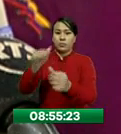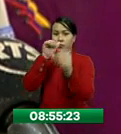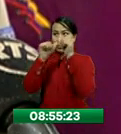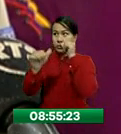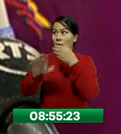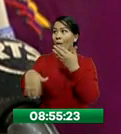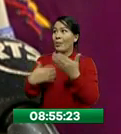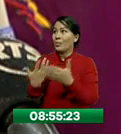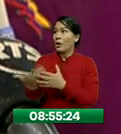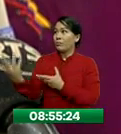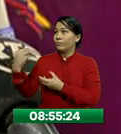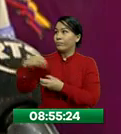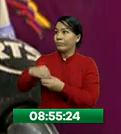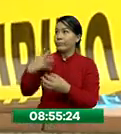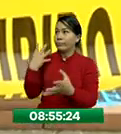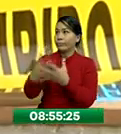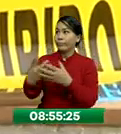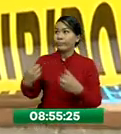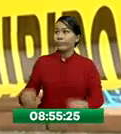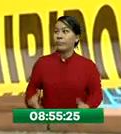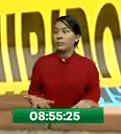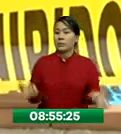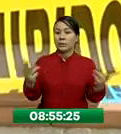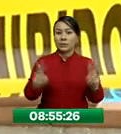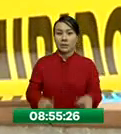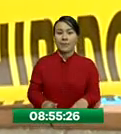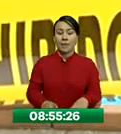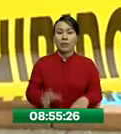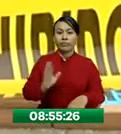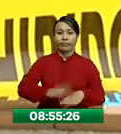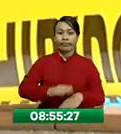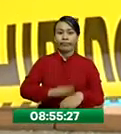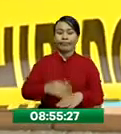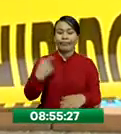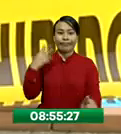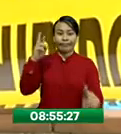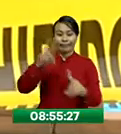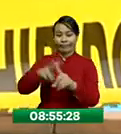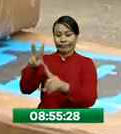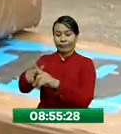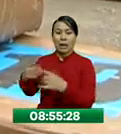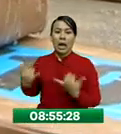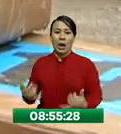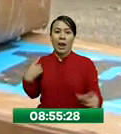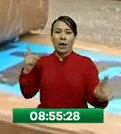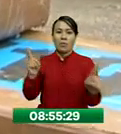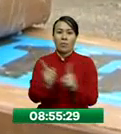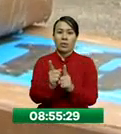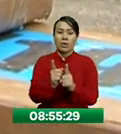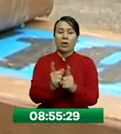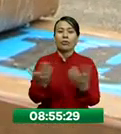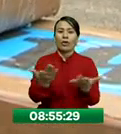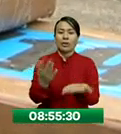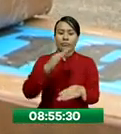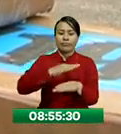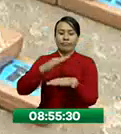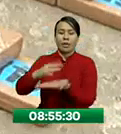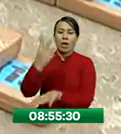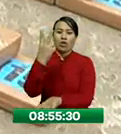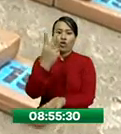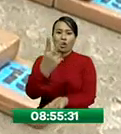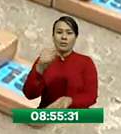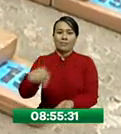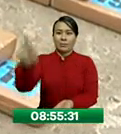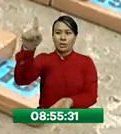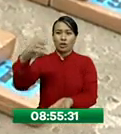sido aprehendidas. Además, producto de los decomisos, ya se ha logrado incautar alrededor de 2 millones